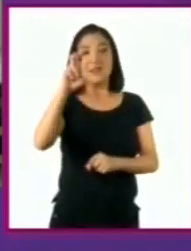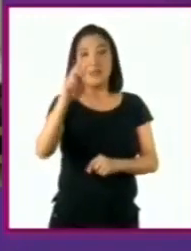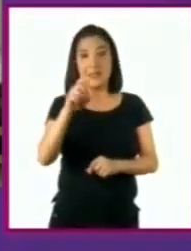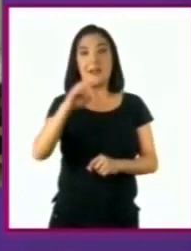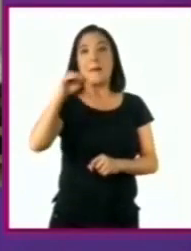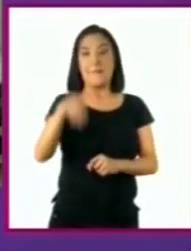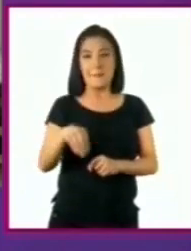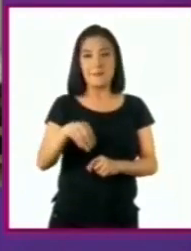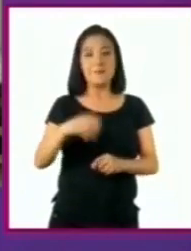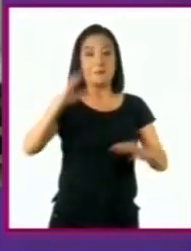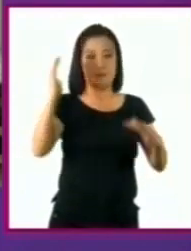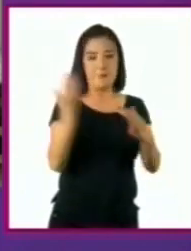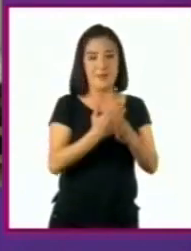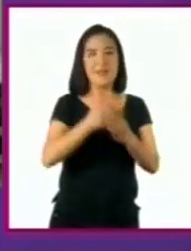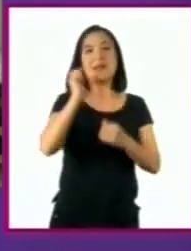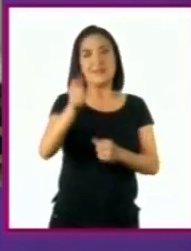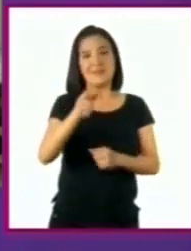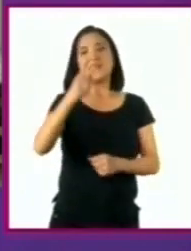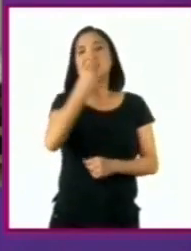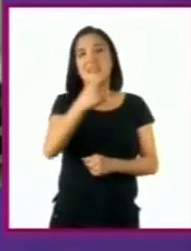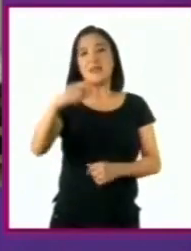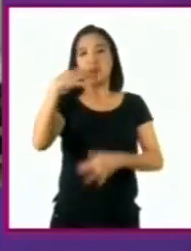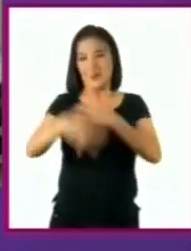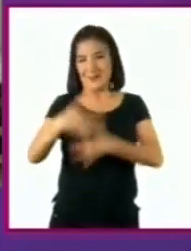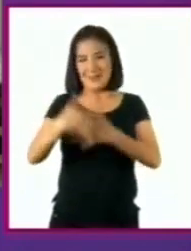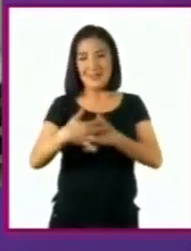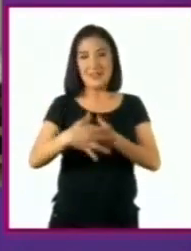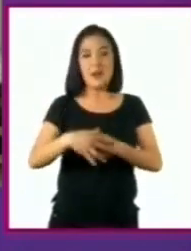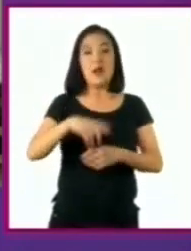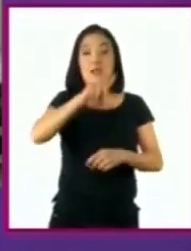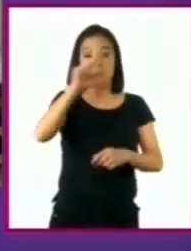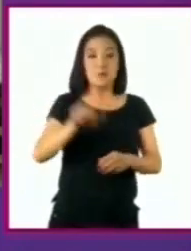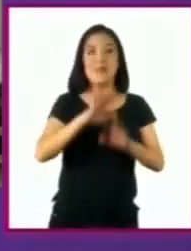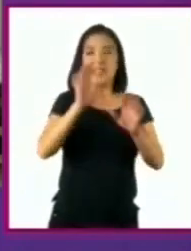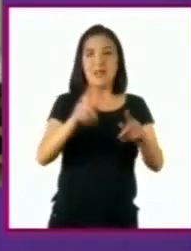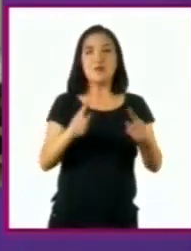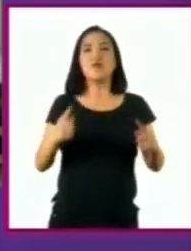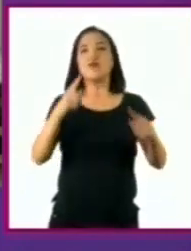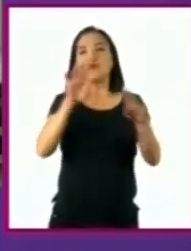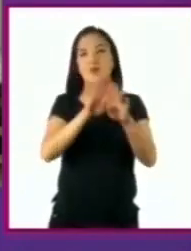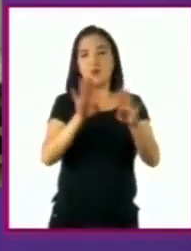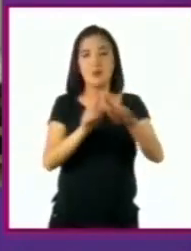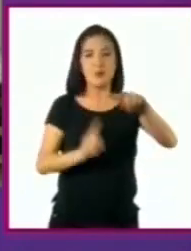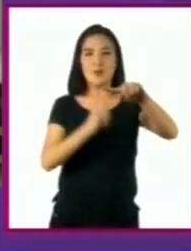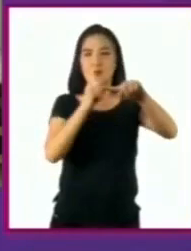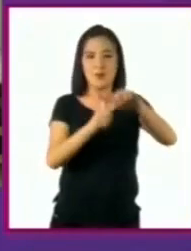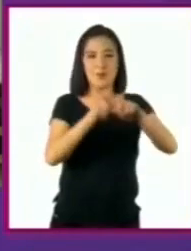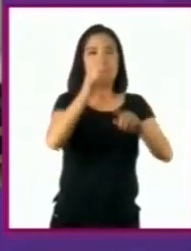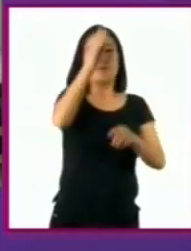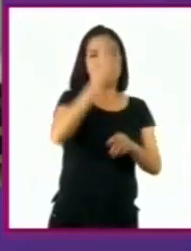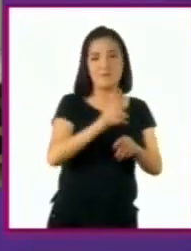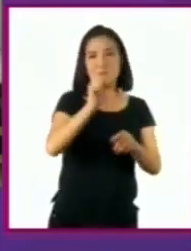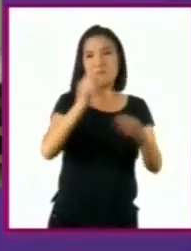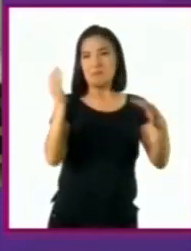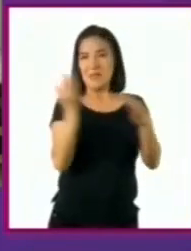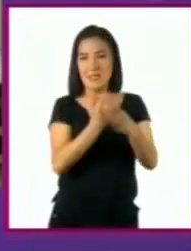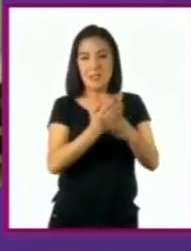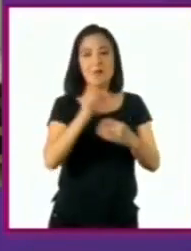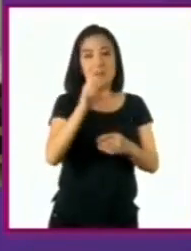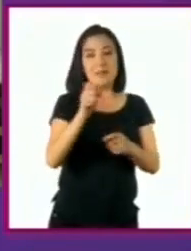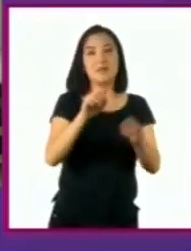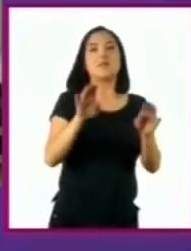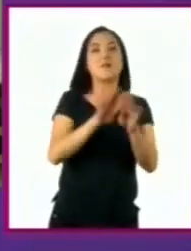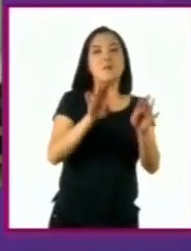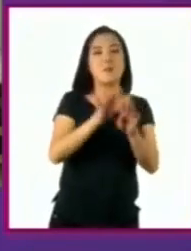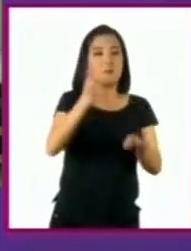de 115. Y sumando la longitud de la sombra, que fue de 65 metros, obtuvo que la distancia desde